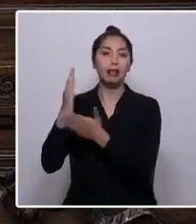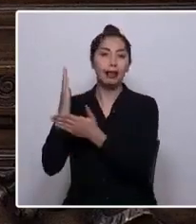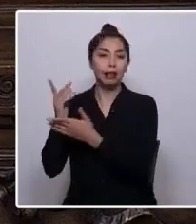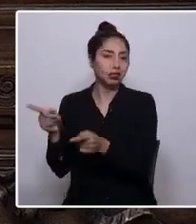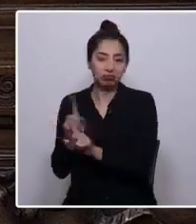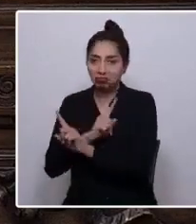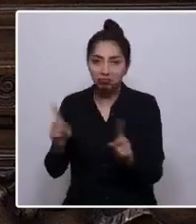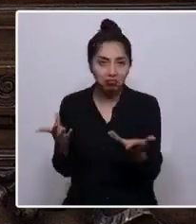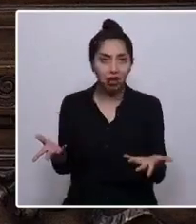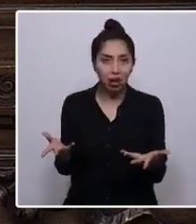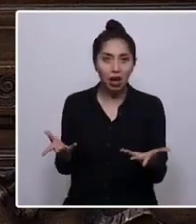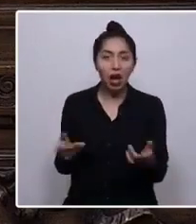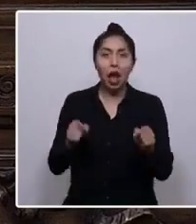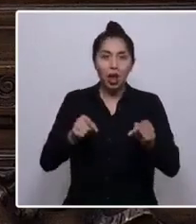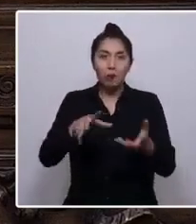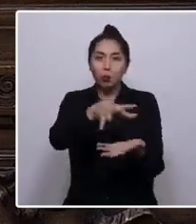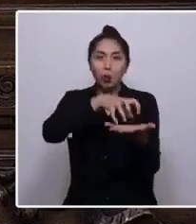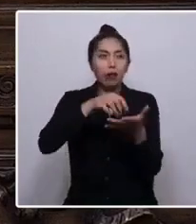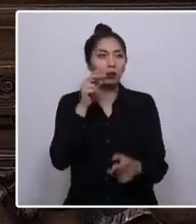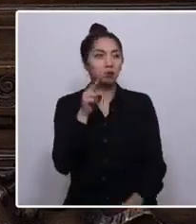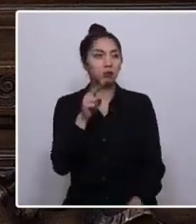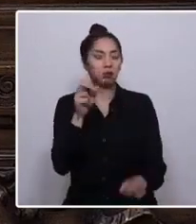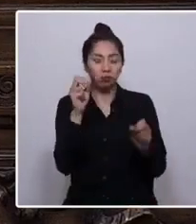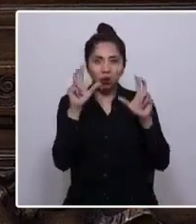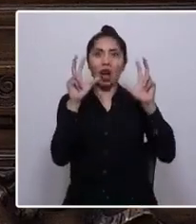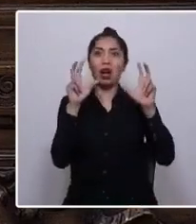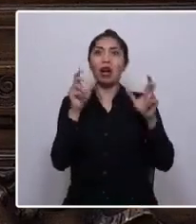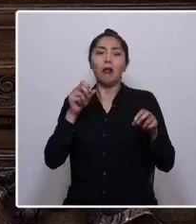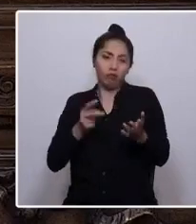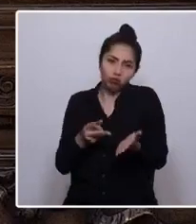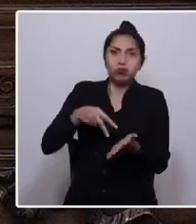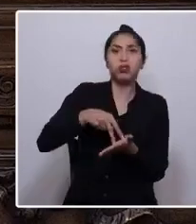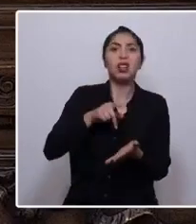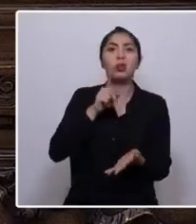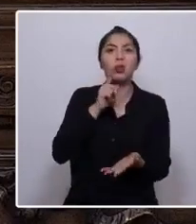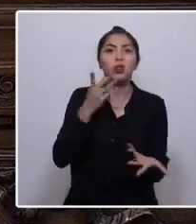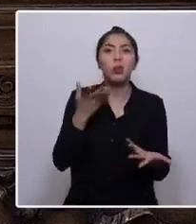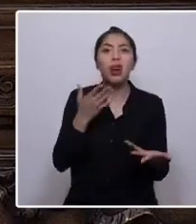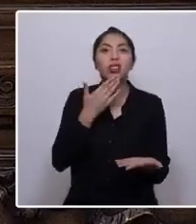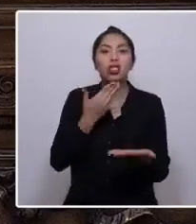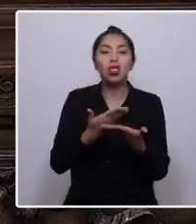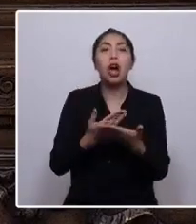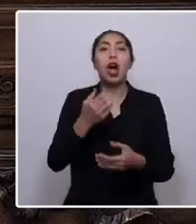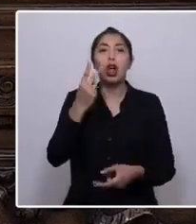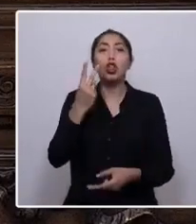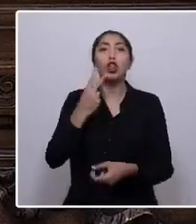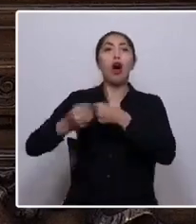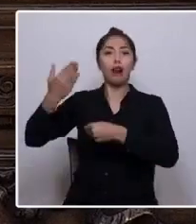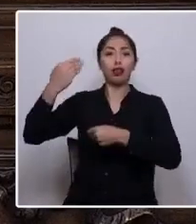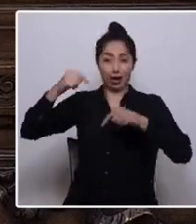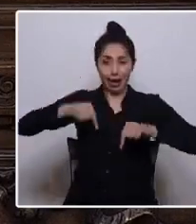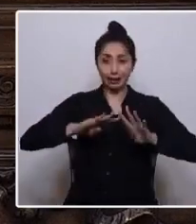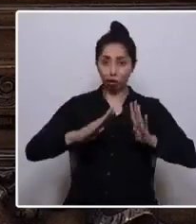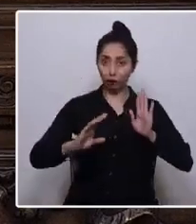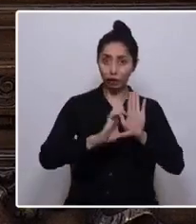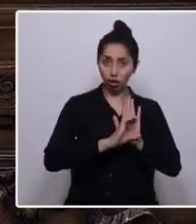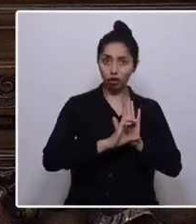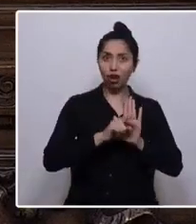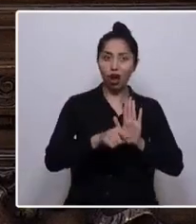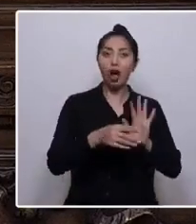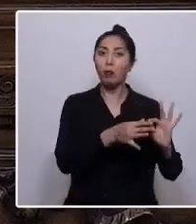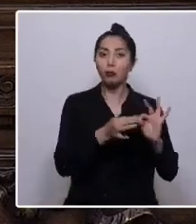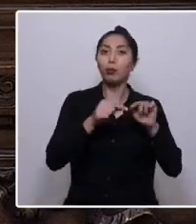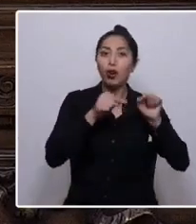el pueblo se levantó hace dos años esta convención aunque algunos lo nieguen es consecuencia de